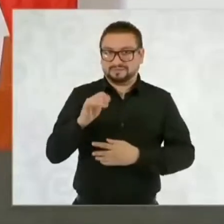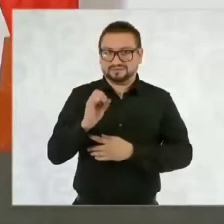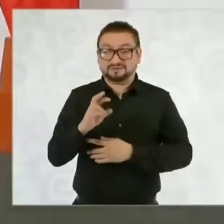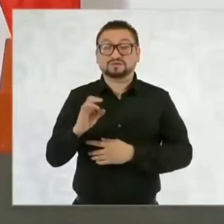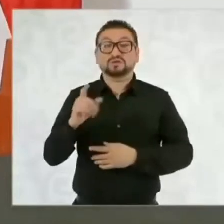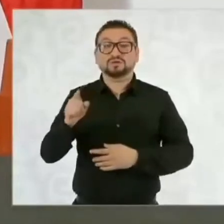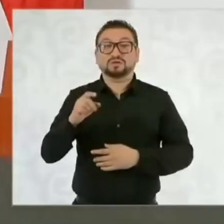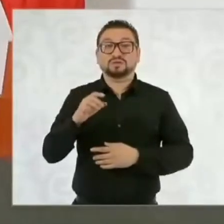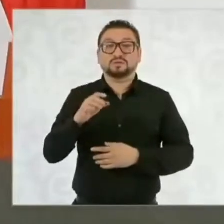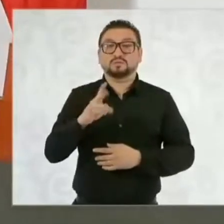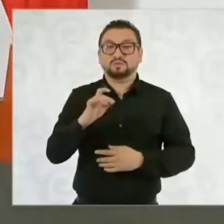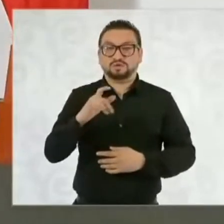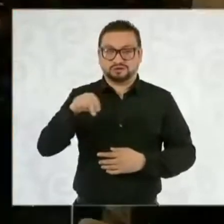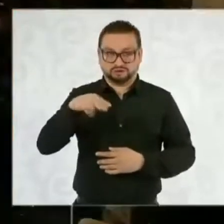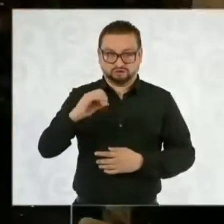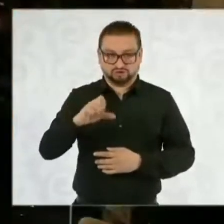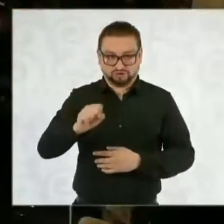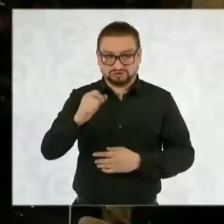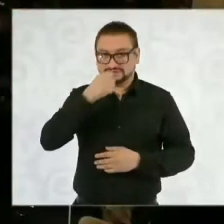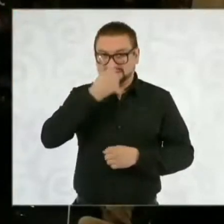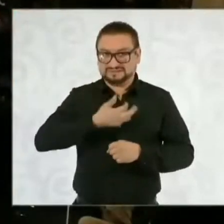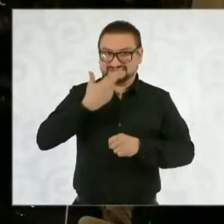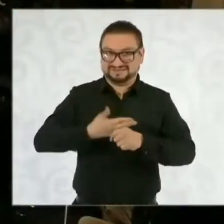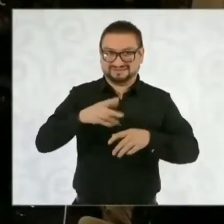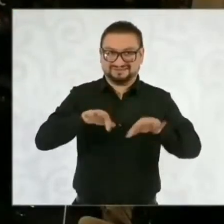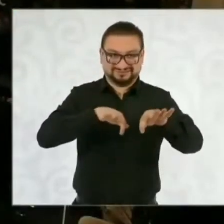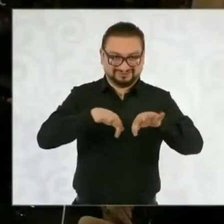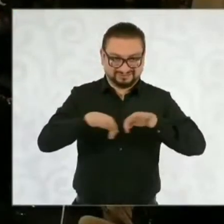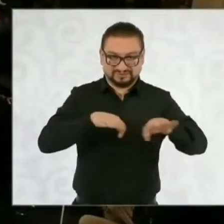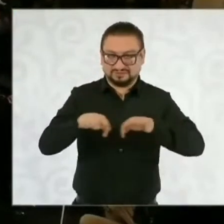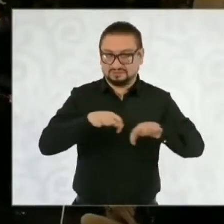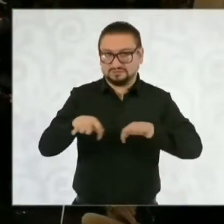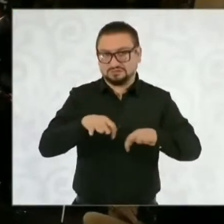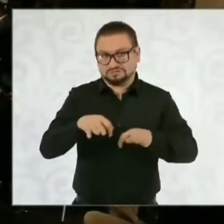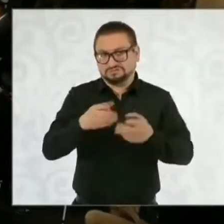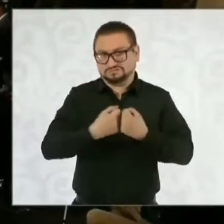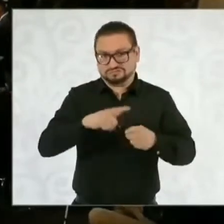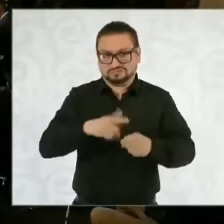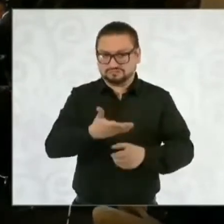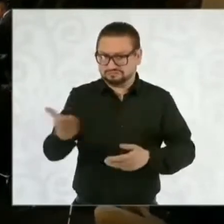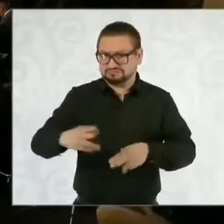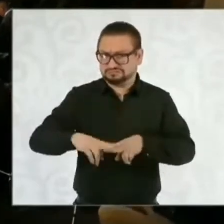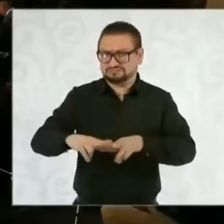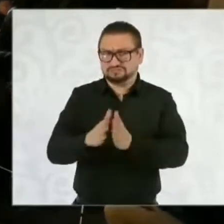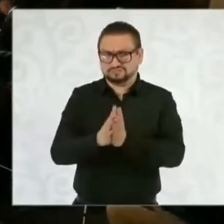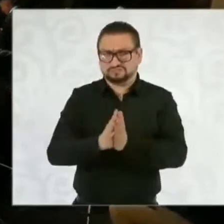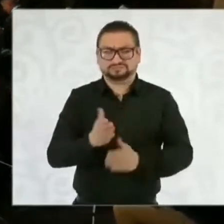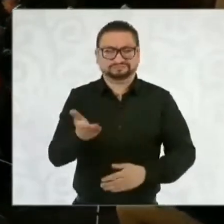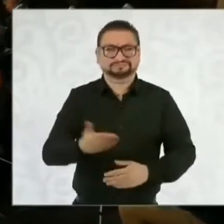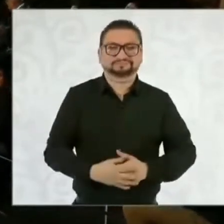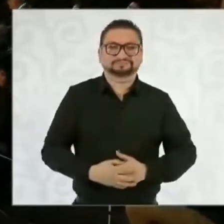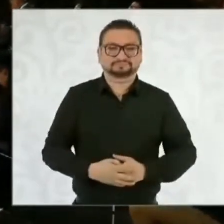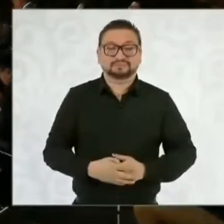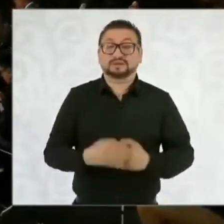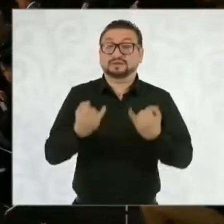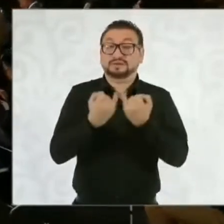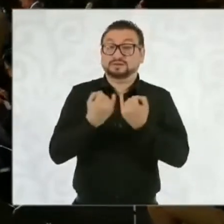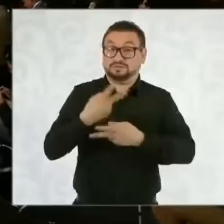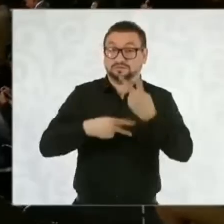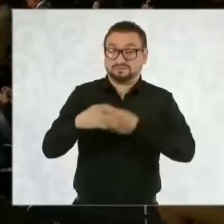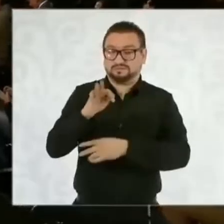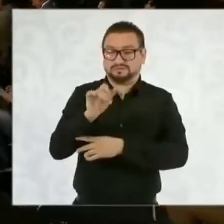Marat Bolaños, secretario del Trabajo y Previsión Social. Siéntense, por favor. Está